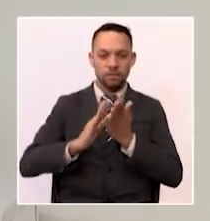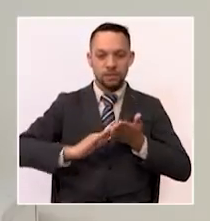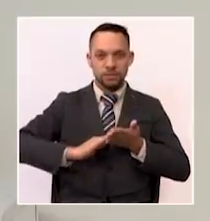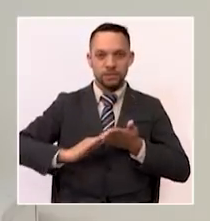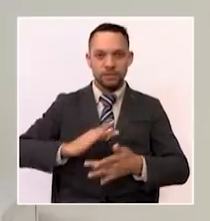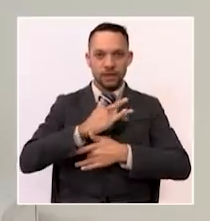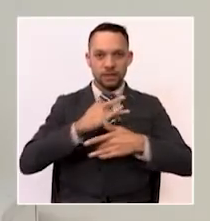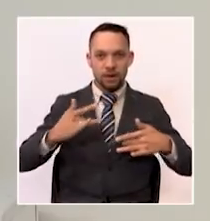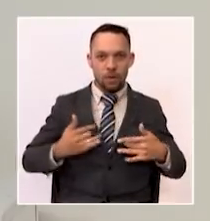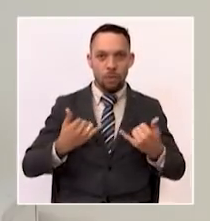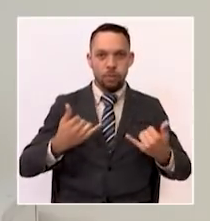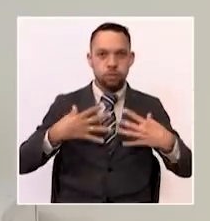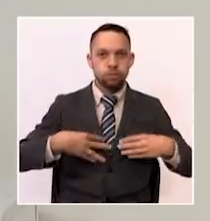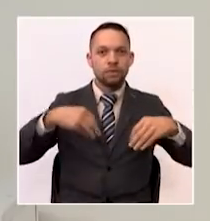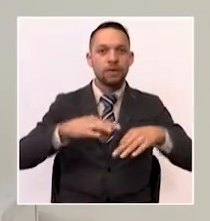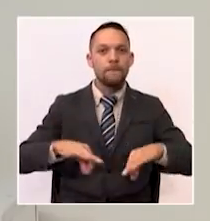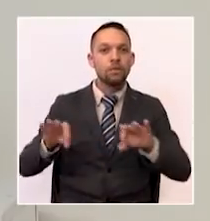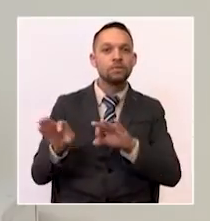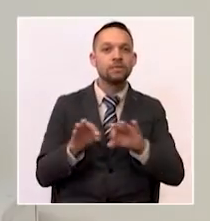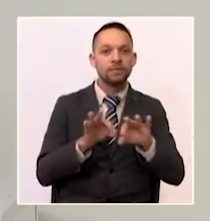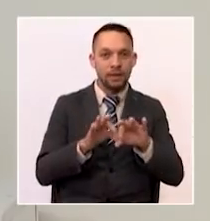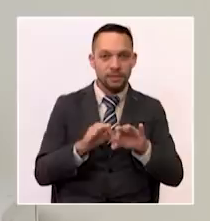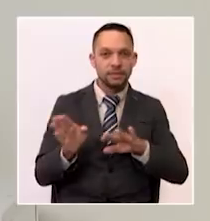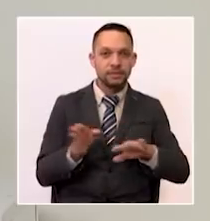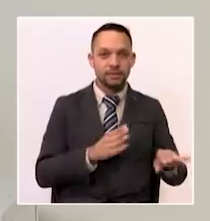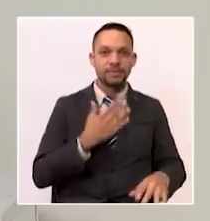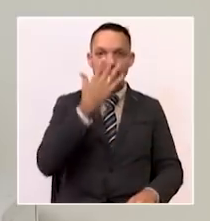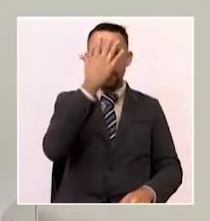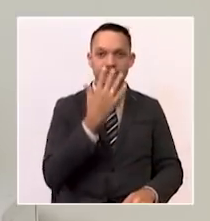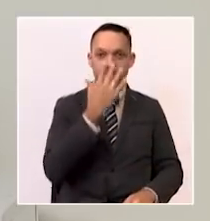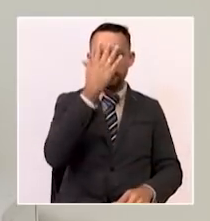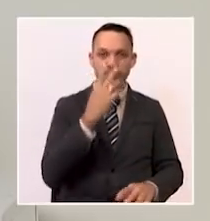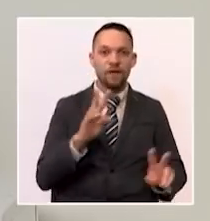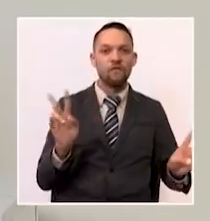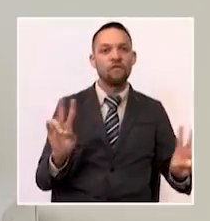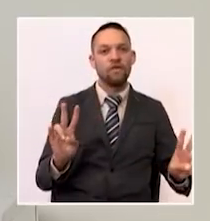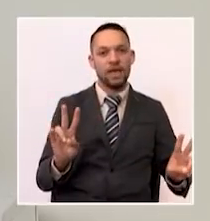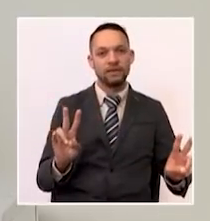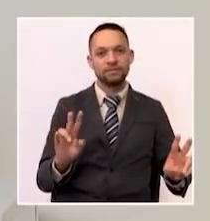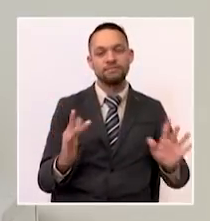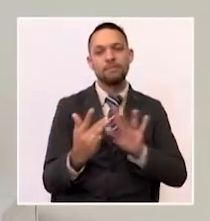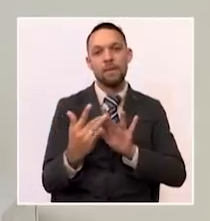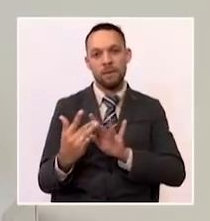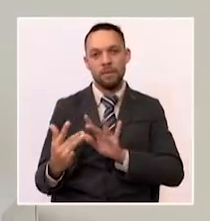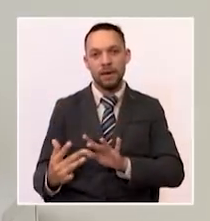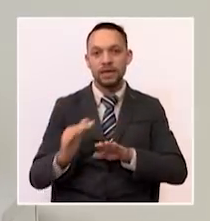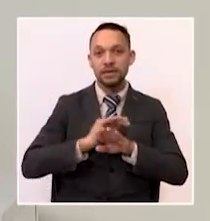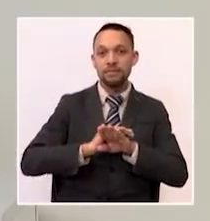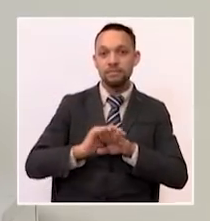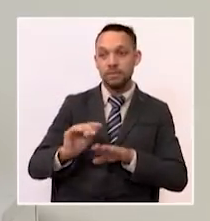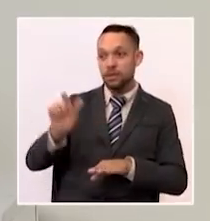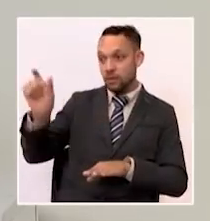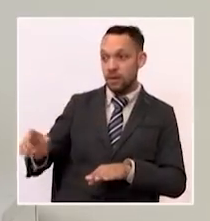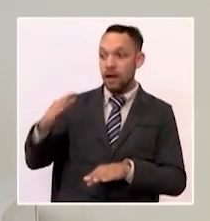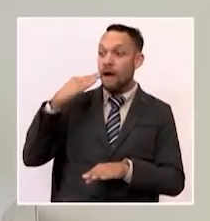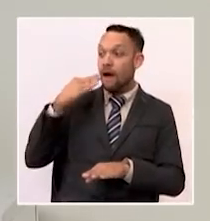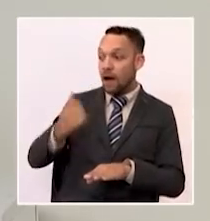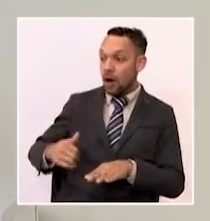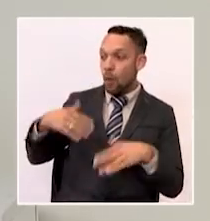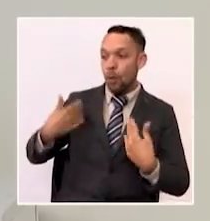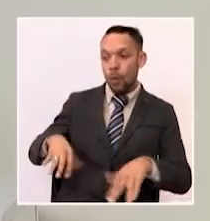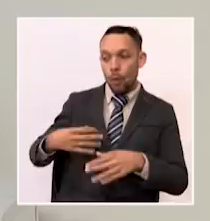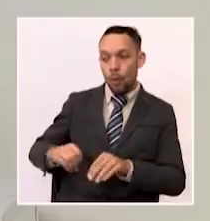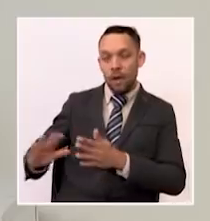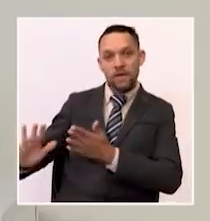de Facebook Live, ahí estaremos recibiendo todo tipo de preguntas, además porque hoy tenemos una invitada muy especial que estará hablando de un tema